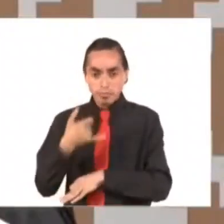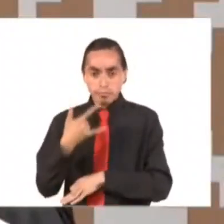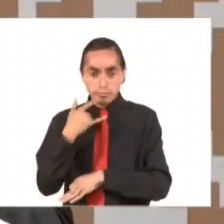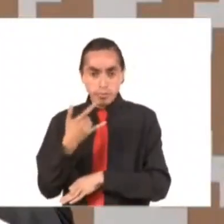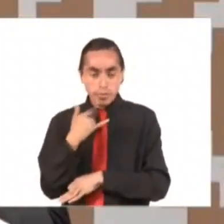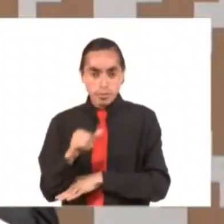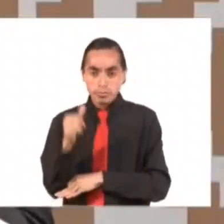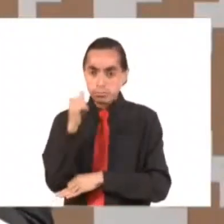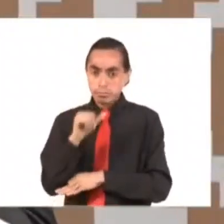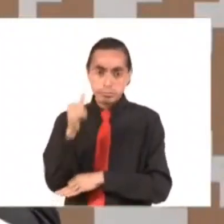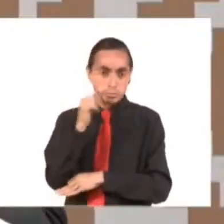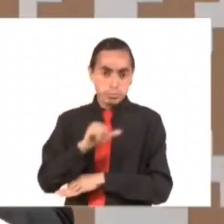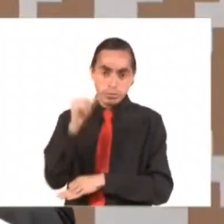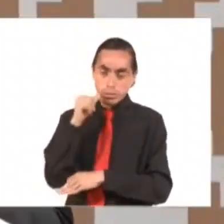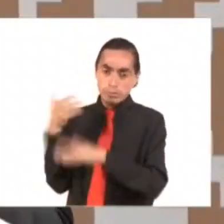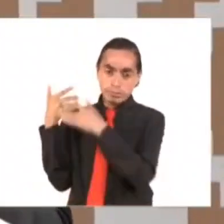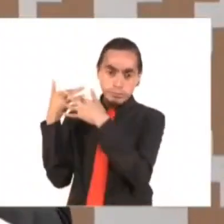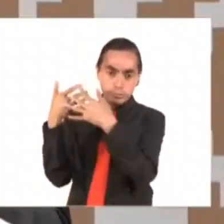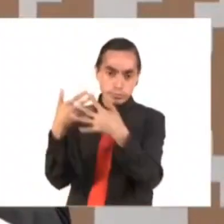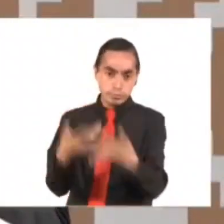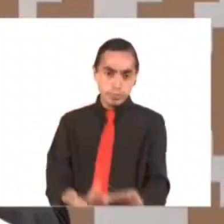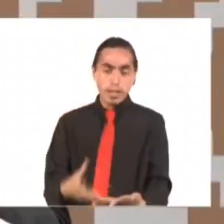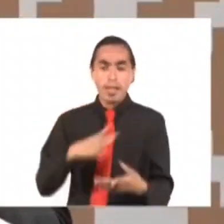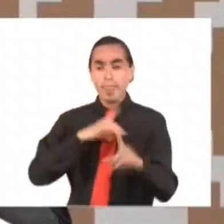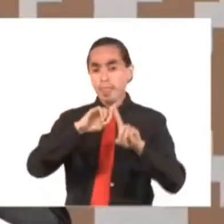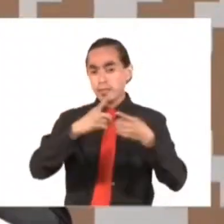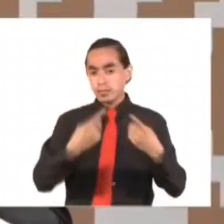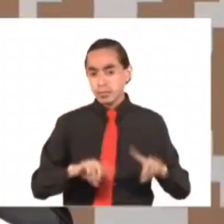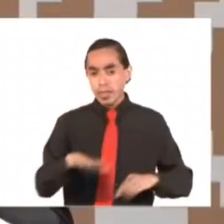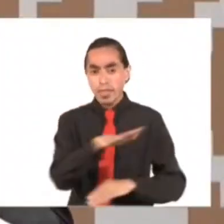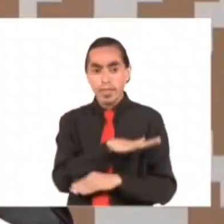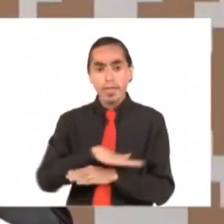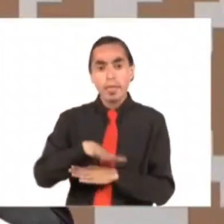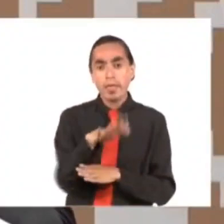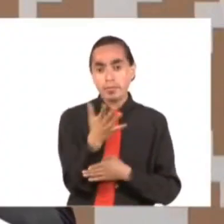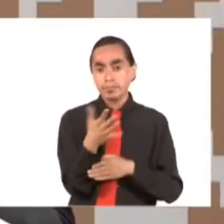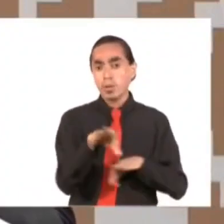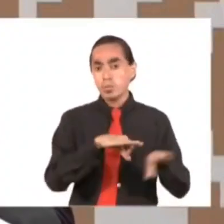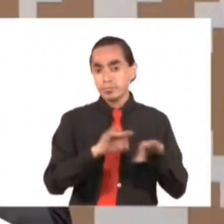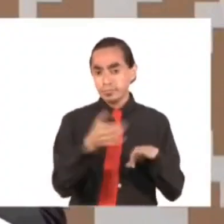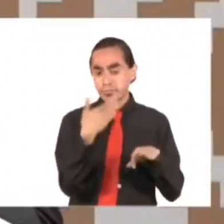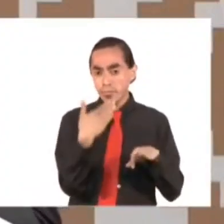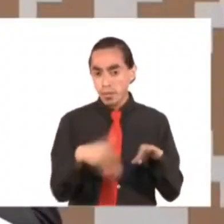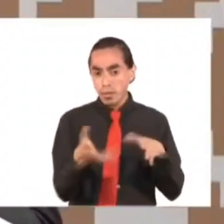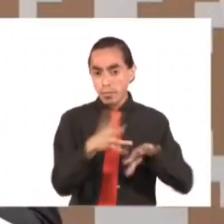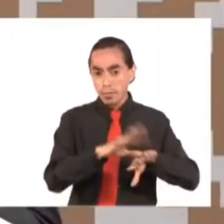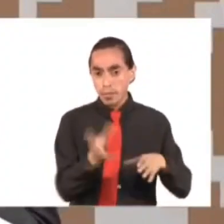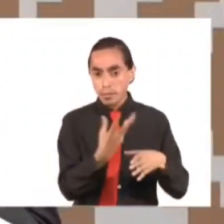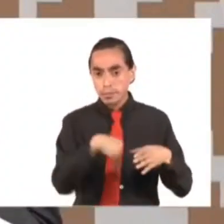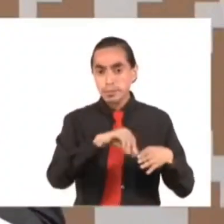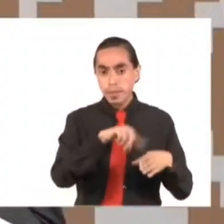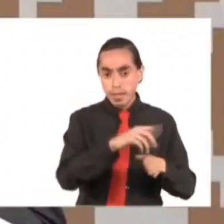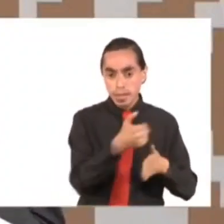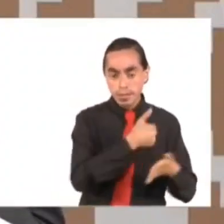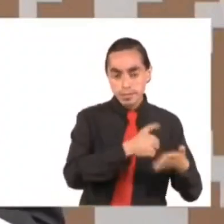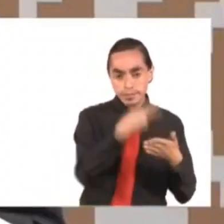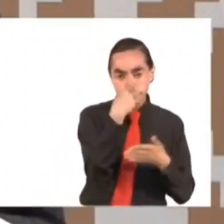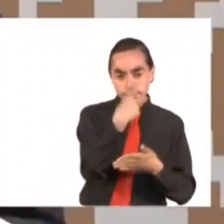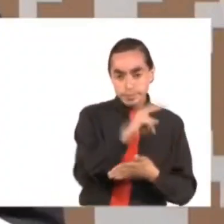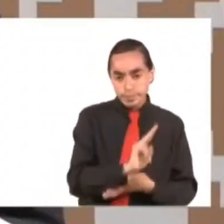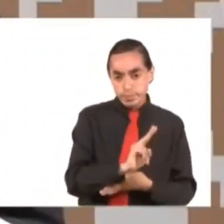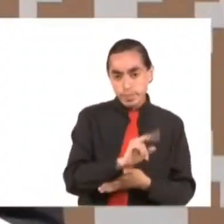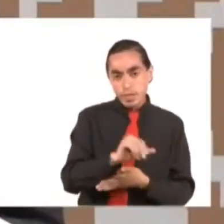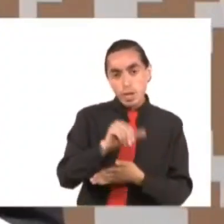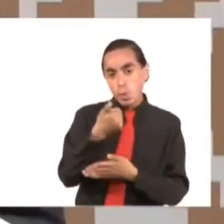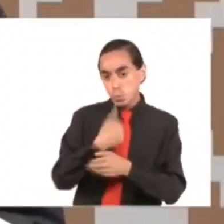durante toda su historia al desarrollar los sectores productivos completos, tanto en la Ciudad de México como